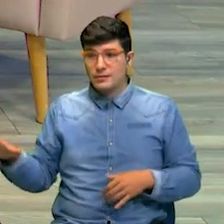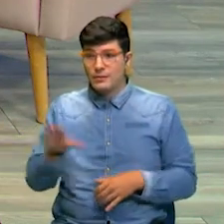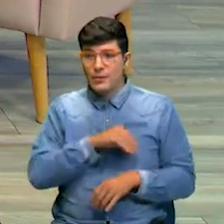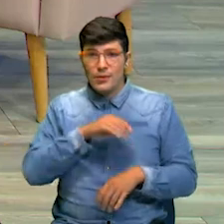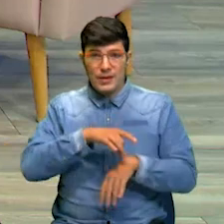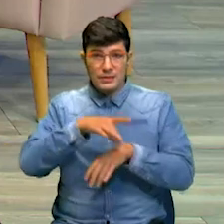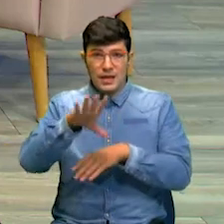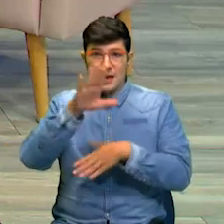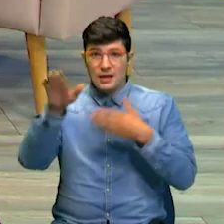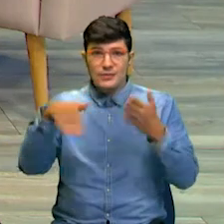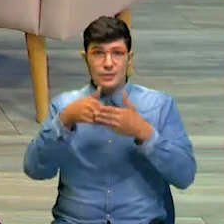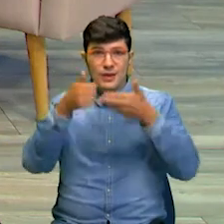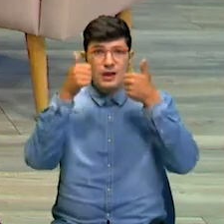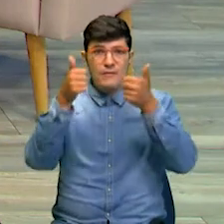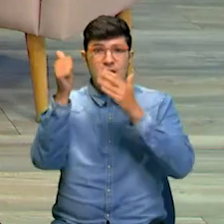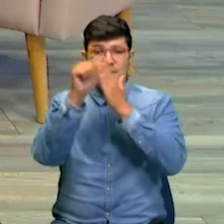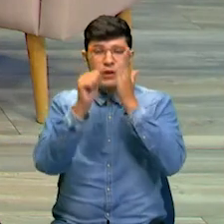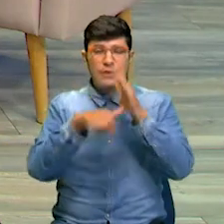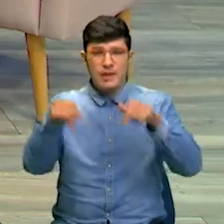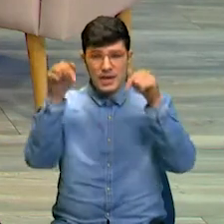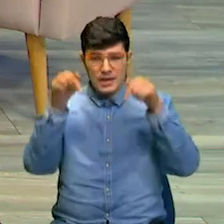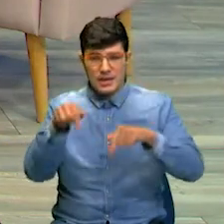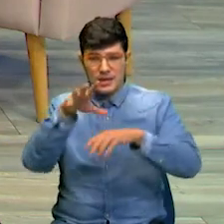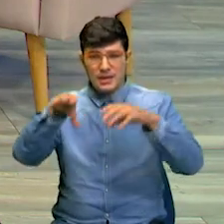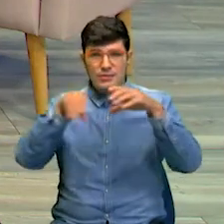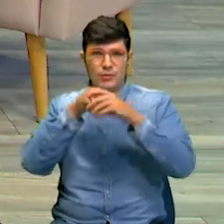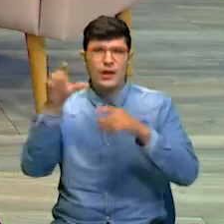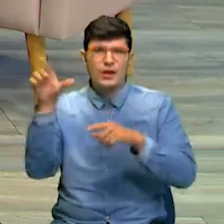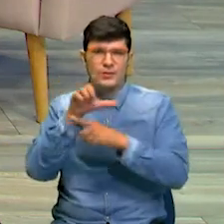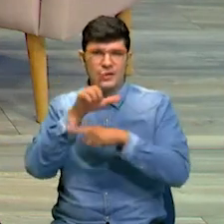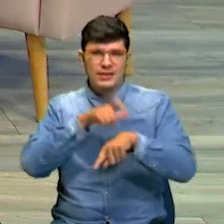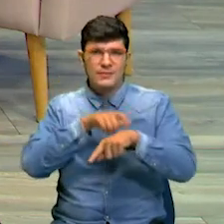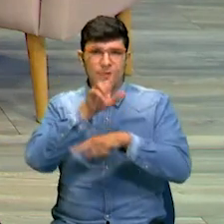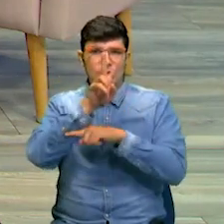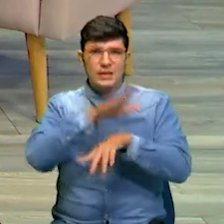con toda la buena programación del Canal TRO. El lunes nuevamente a las 2 de